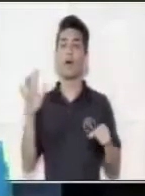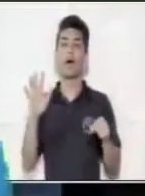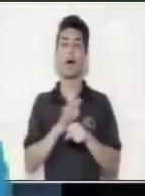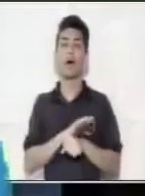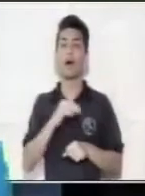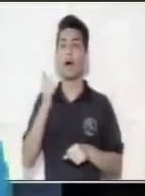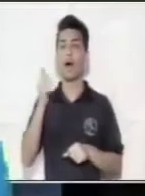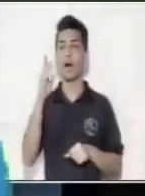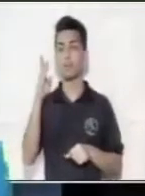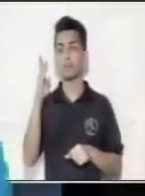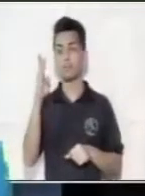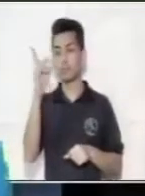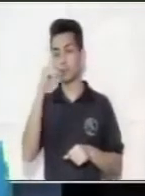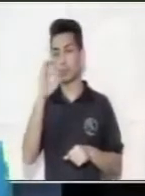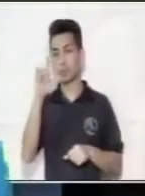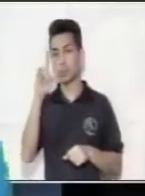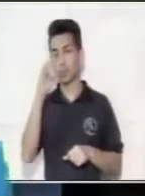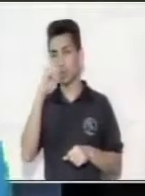hablar de